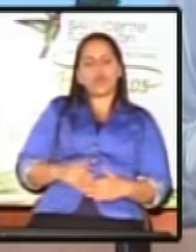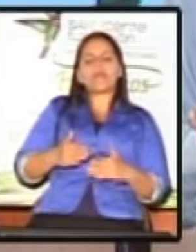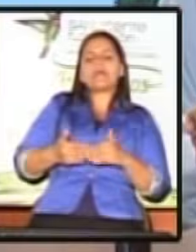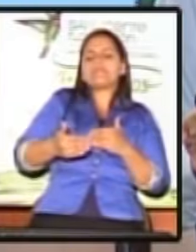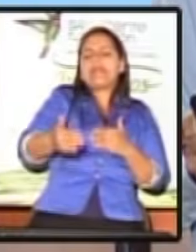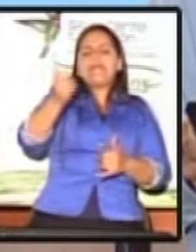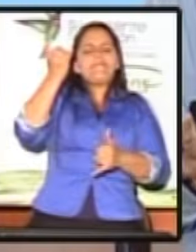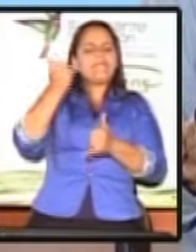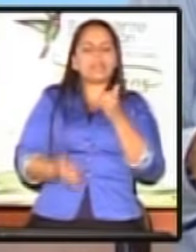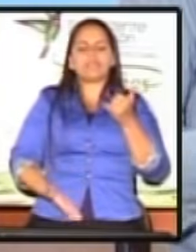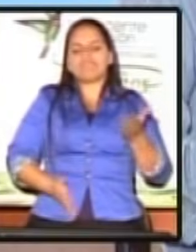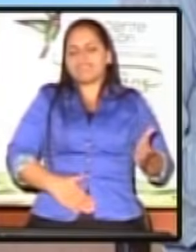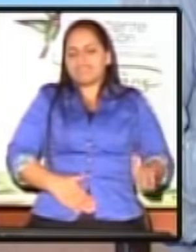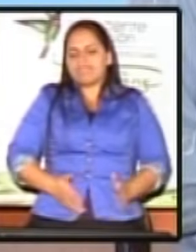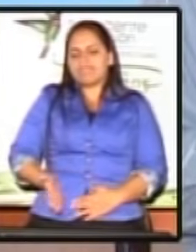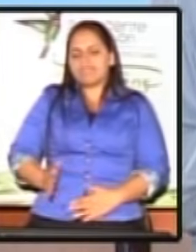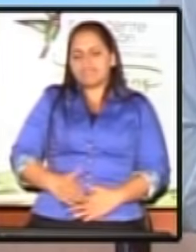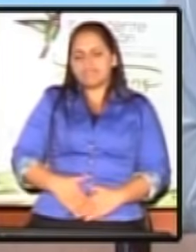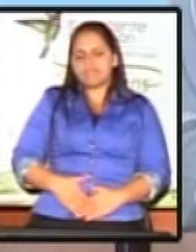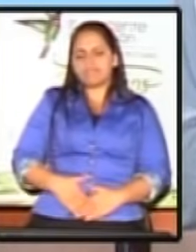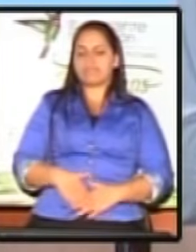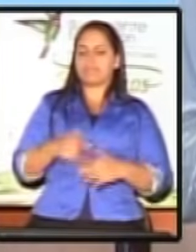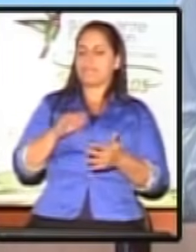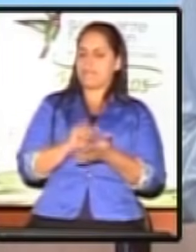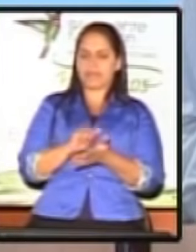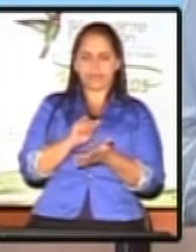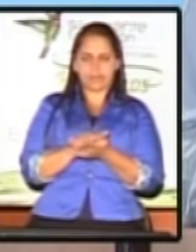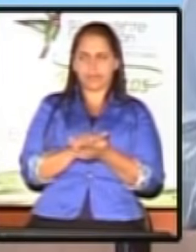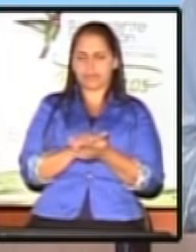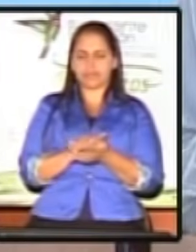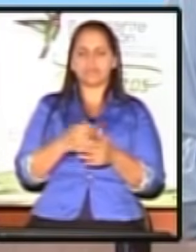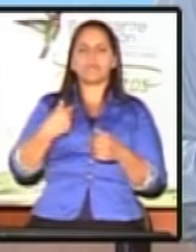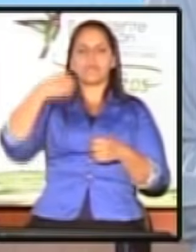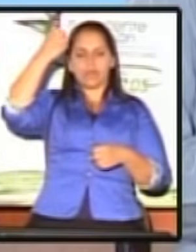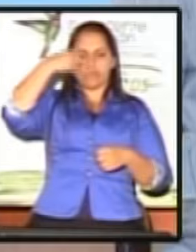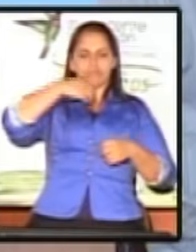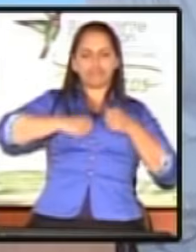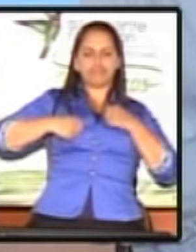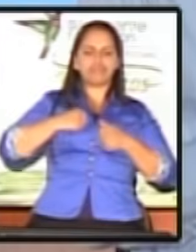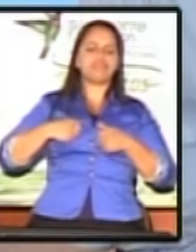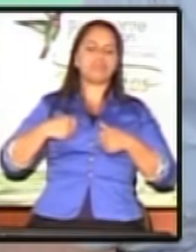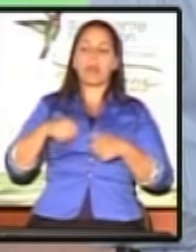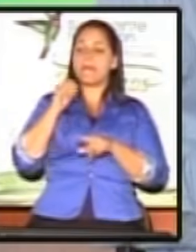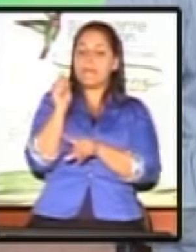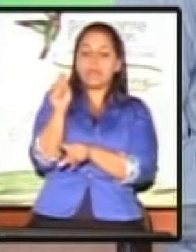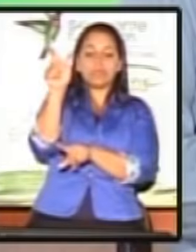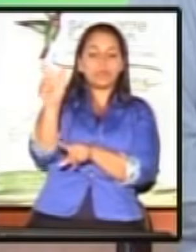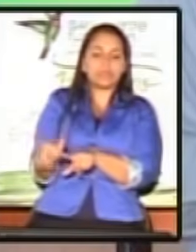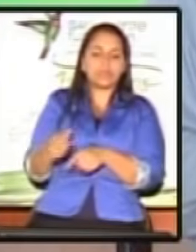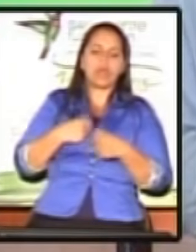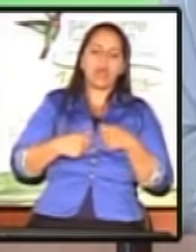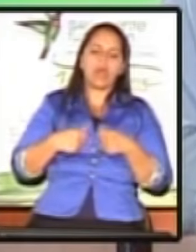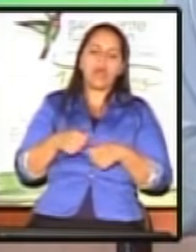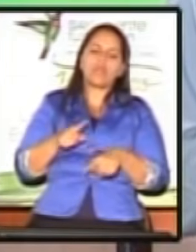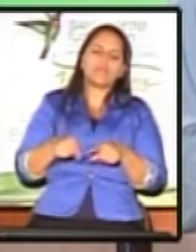momentos en que se tiene que usar. Lo mismo que el baño. Es bueno que el paciente se bañe por sus propios medios, pero hay veces ya se vuelve